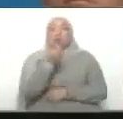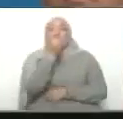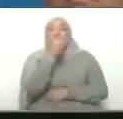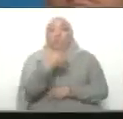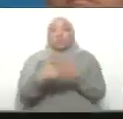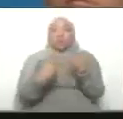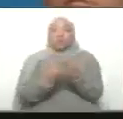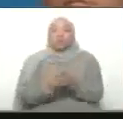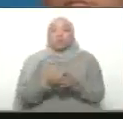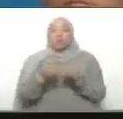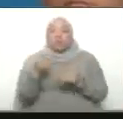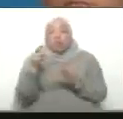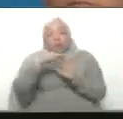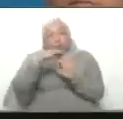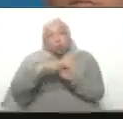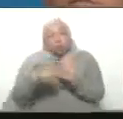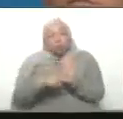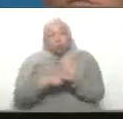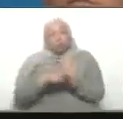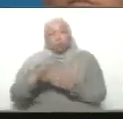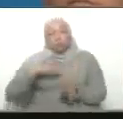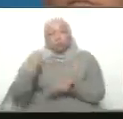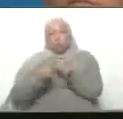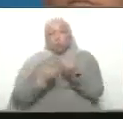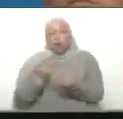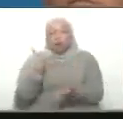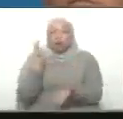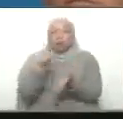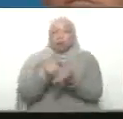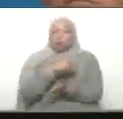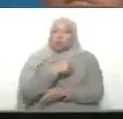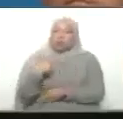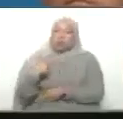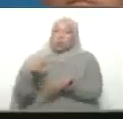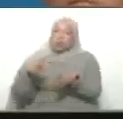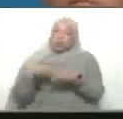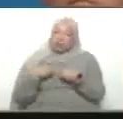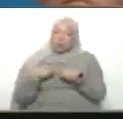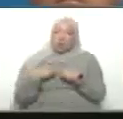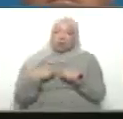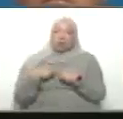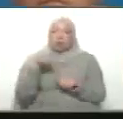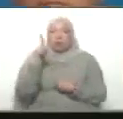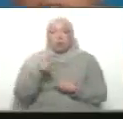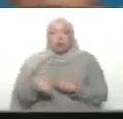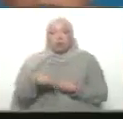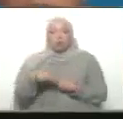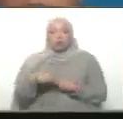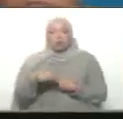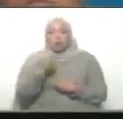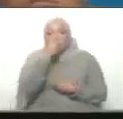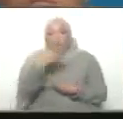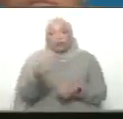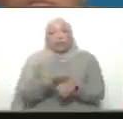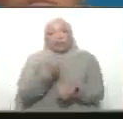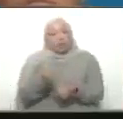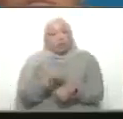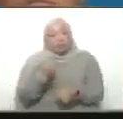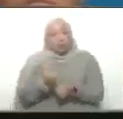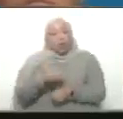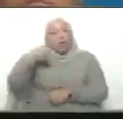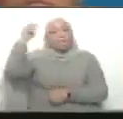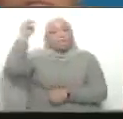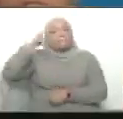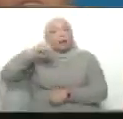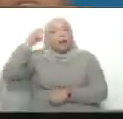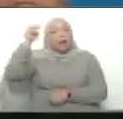pues sus instrucciones, porque usted nos ha señalado. Yo quiero reconocer también la loable labor del